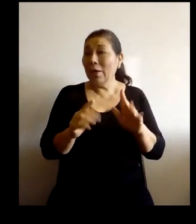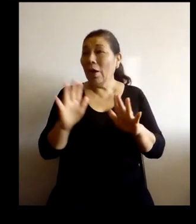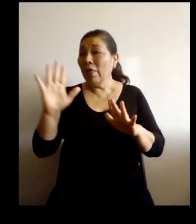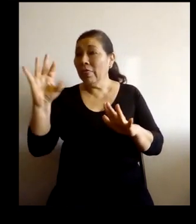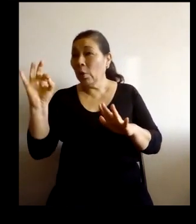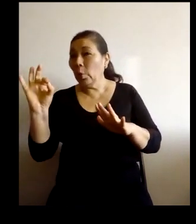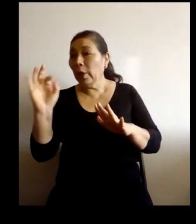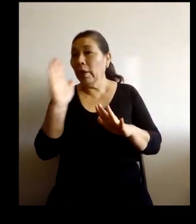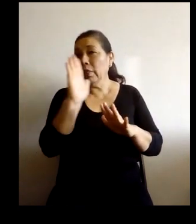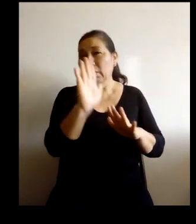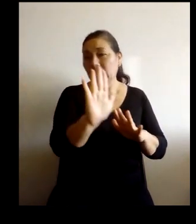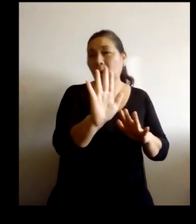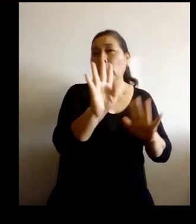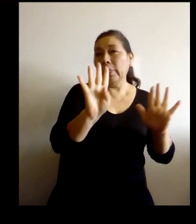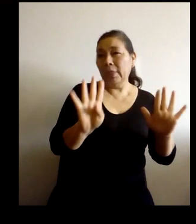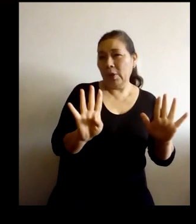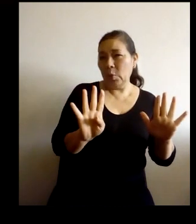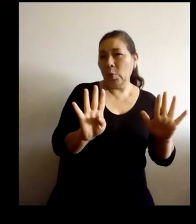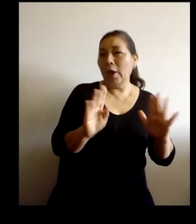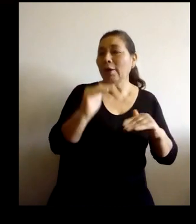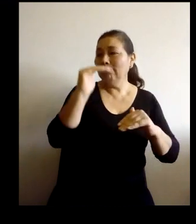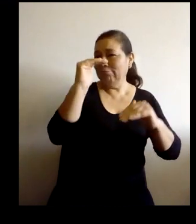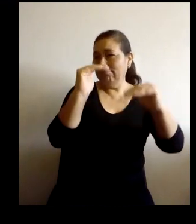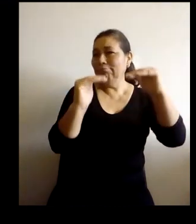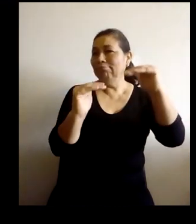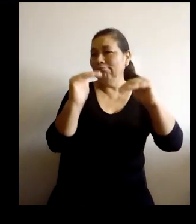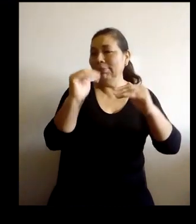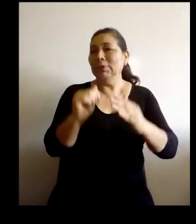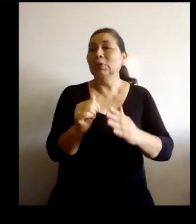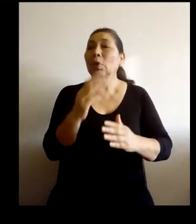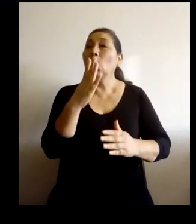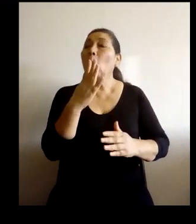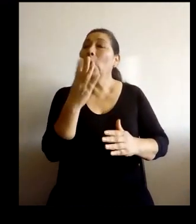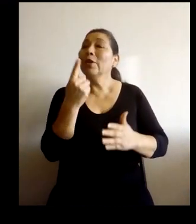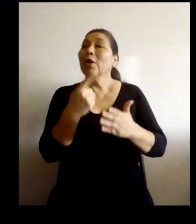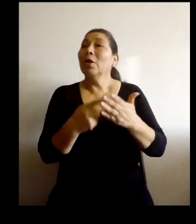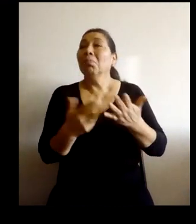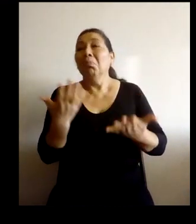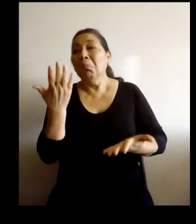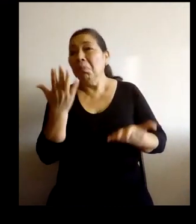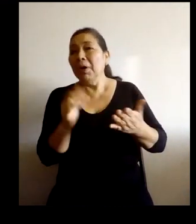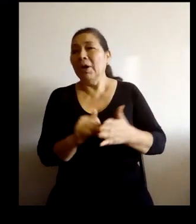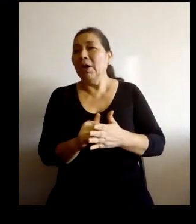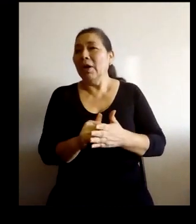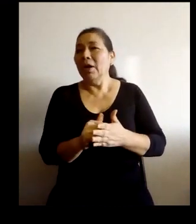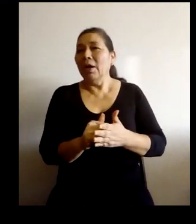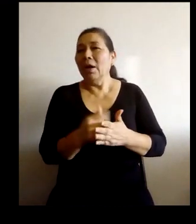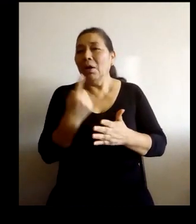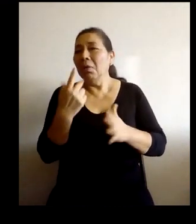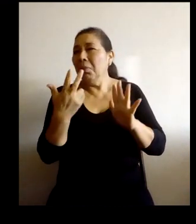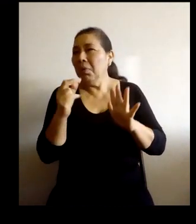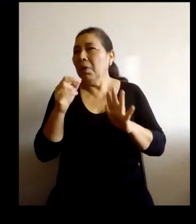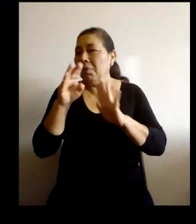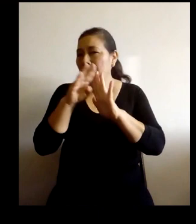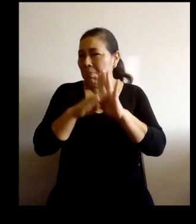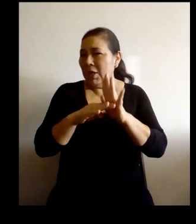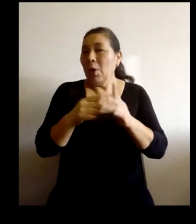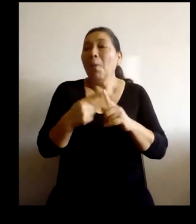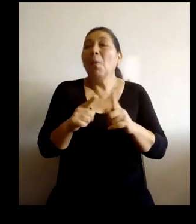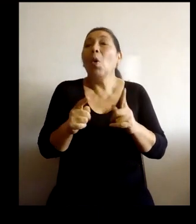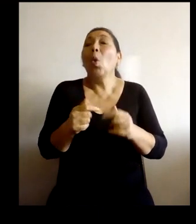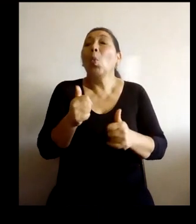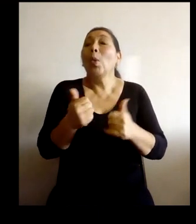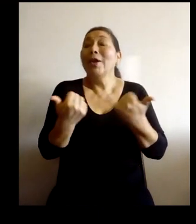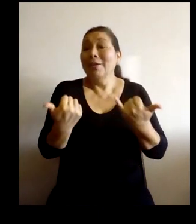entre 50 y 59, sí estaría en una fase 4, que es como supuestamente él está con 67% de